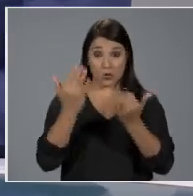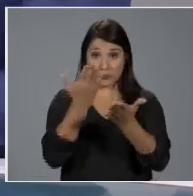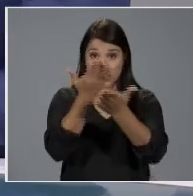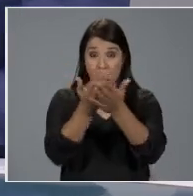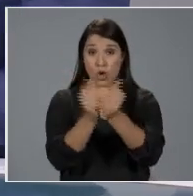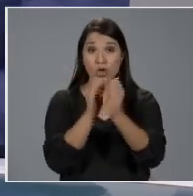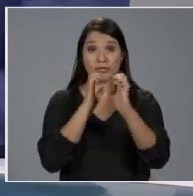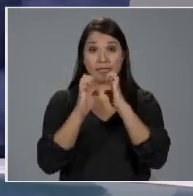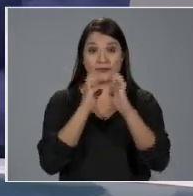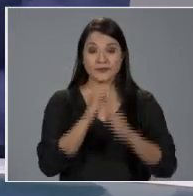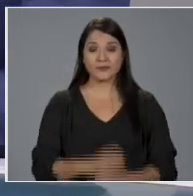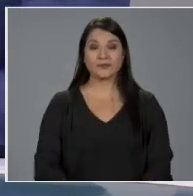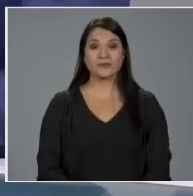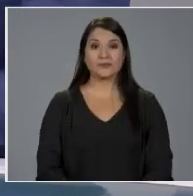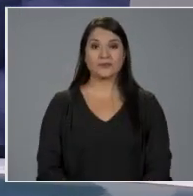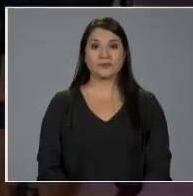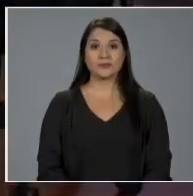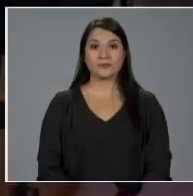entonces con esta entrevista.